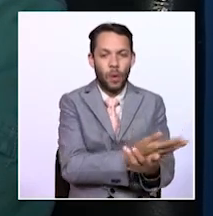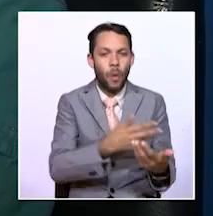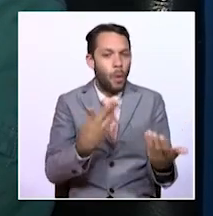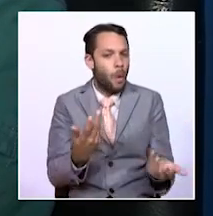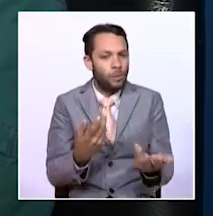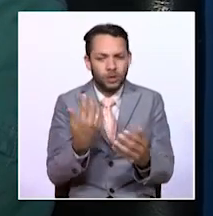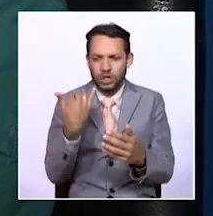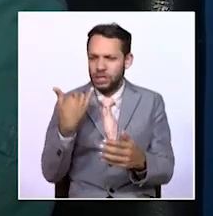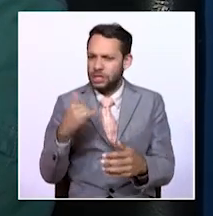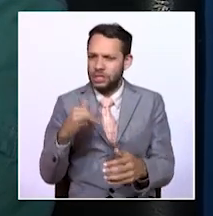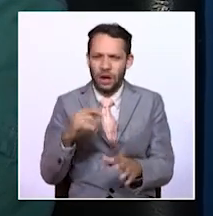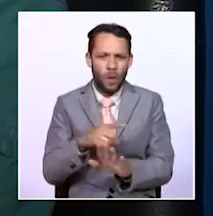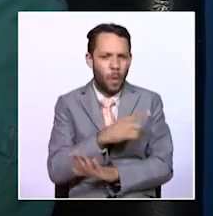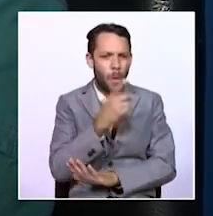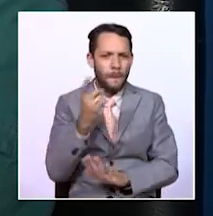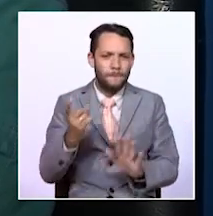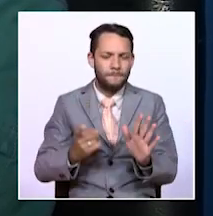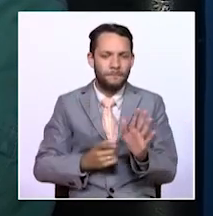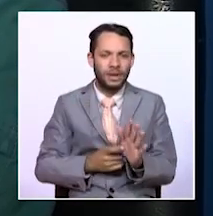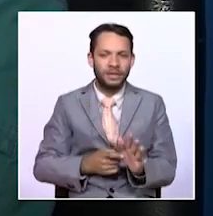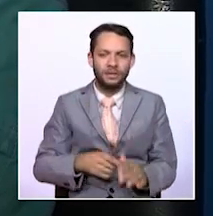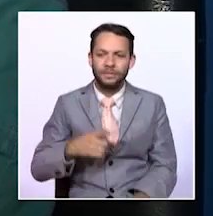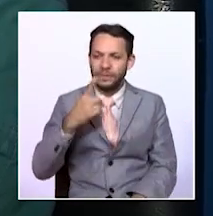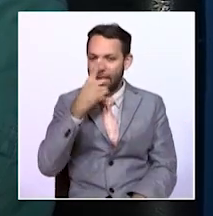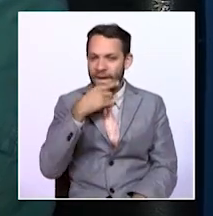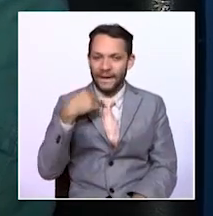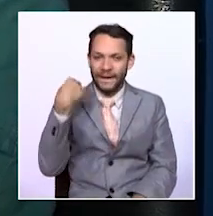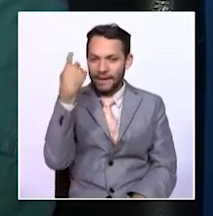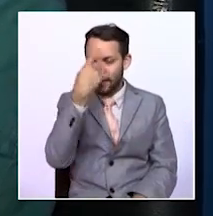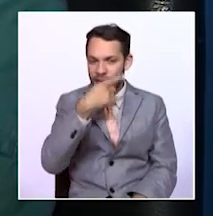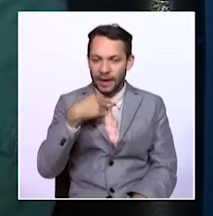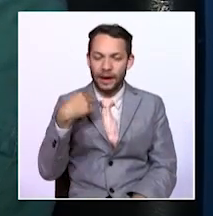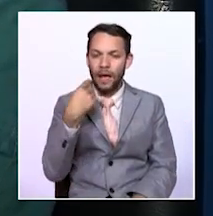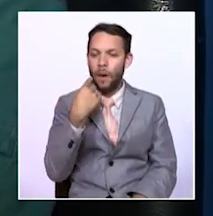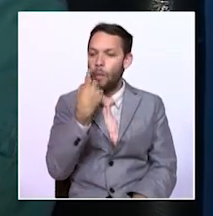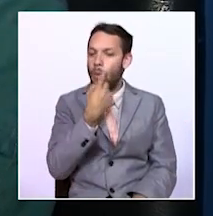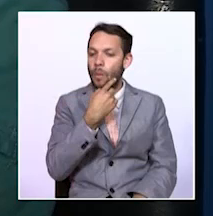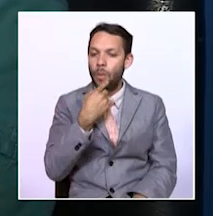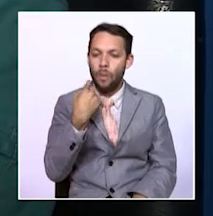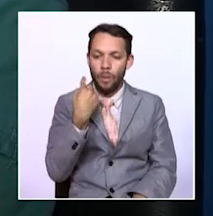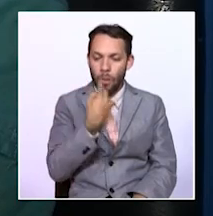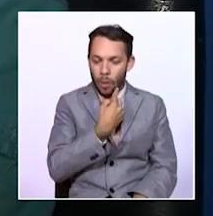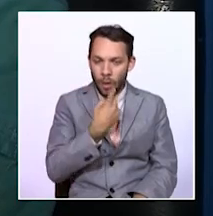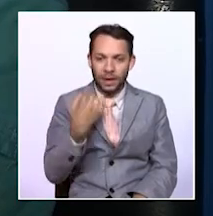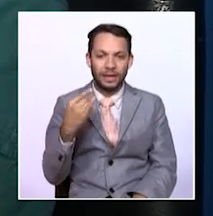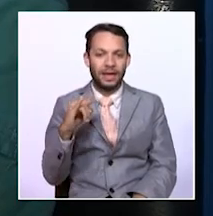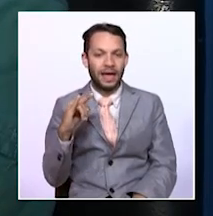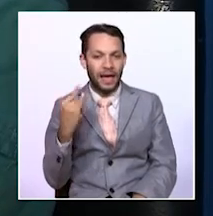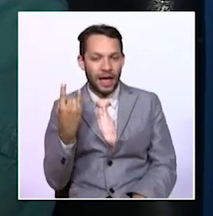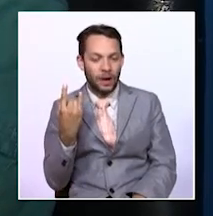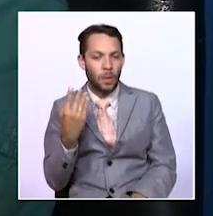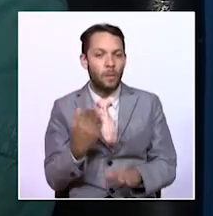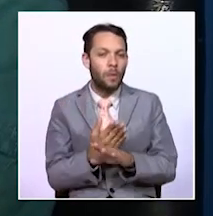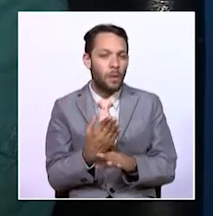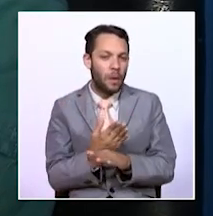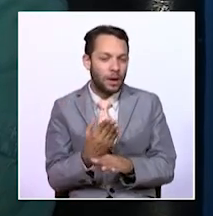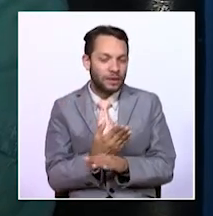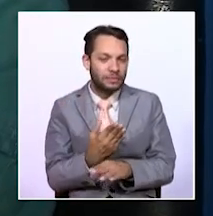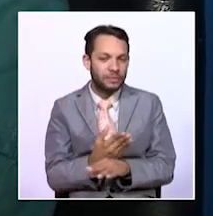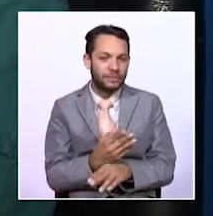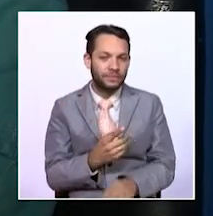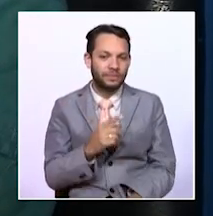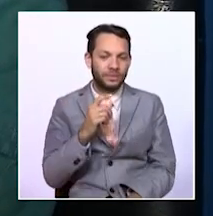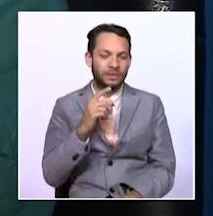encuentra conformado toda la parte de los labios, descartando que no haya un paladar hendido, un labio